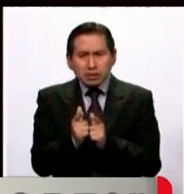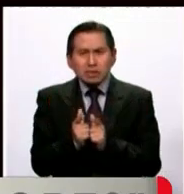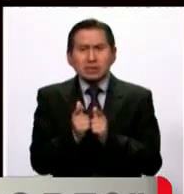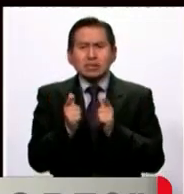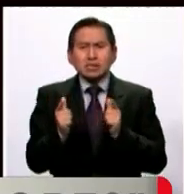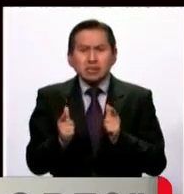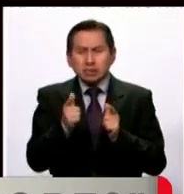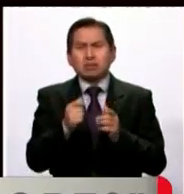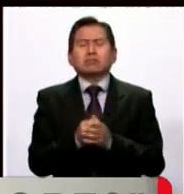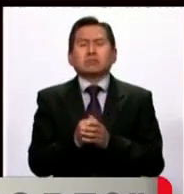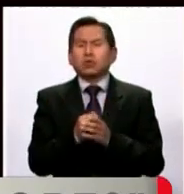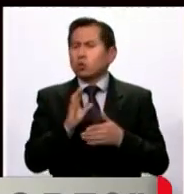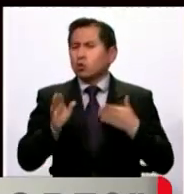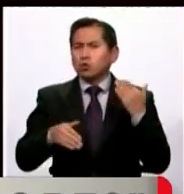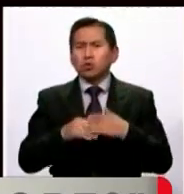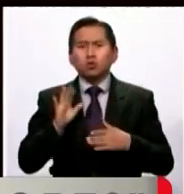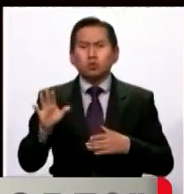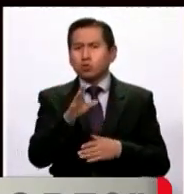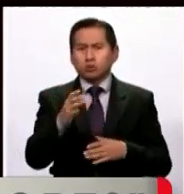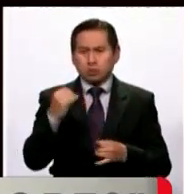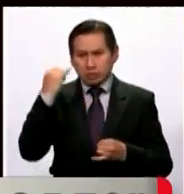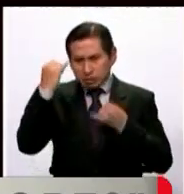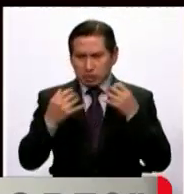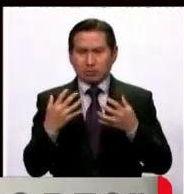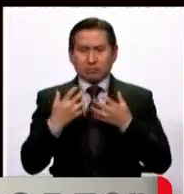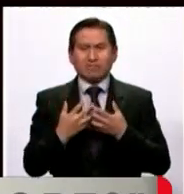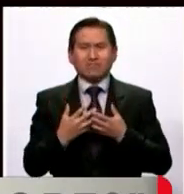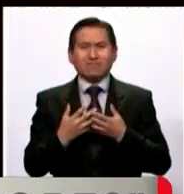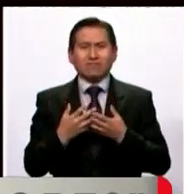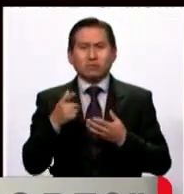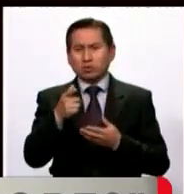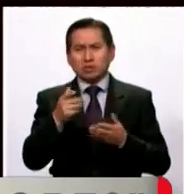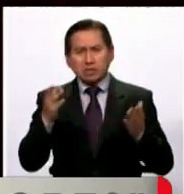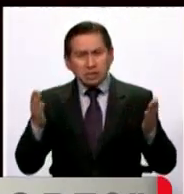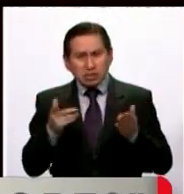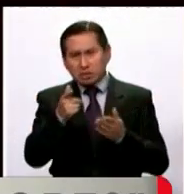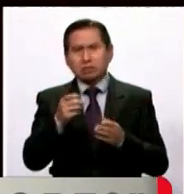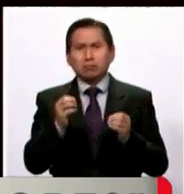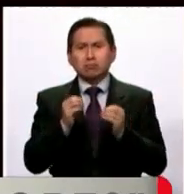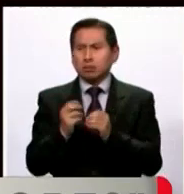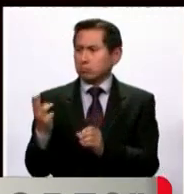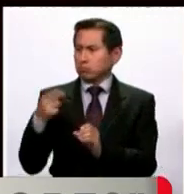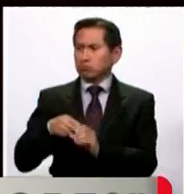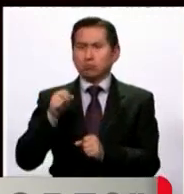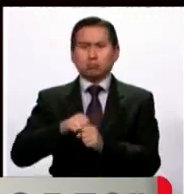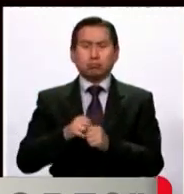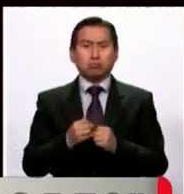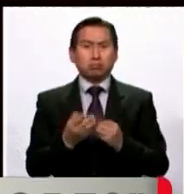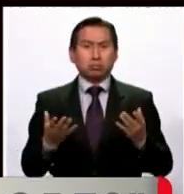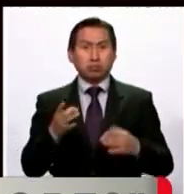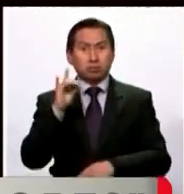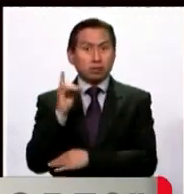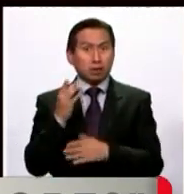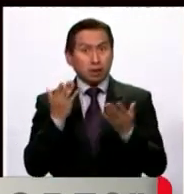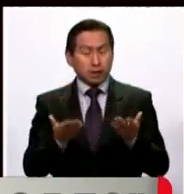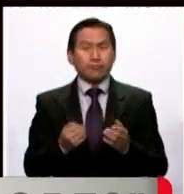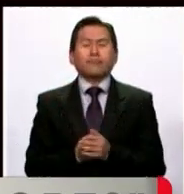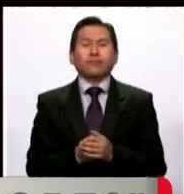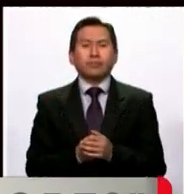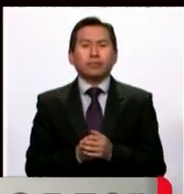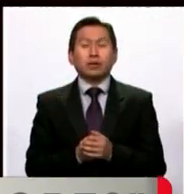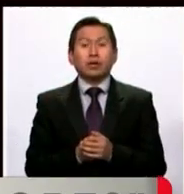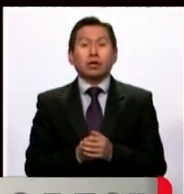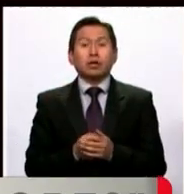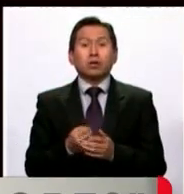medianos y a todos los emprendedores que son los que más crean empleo en el país. Tenemos